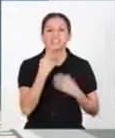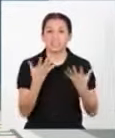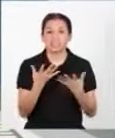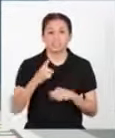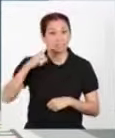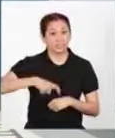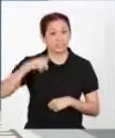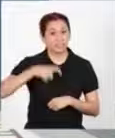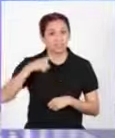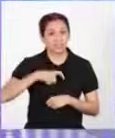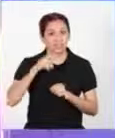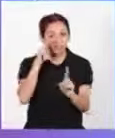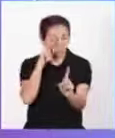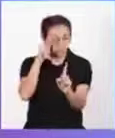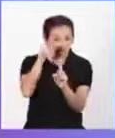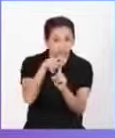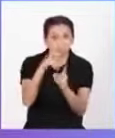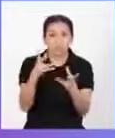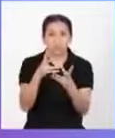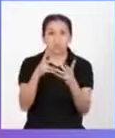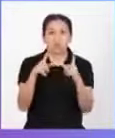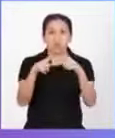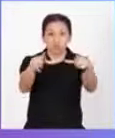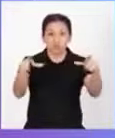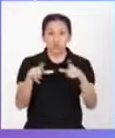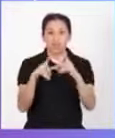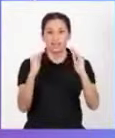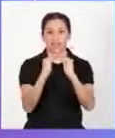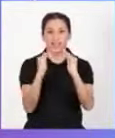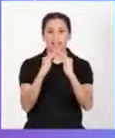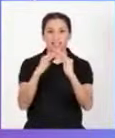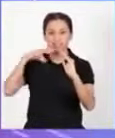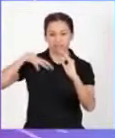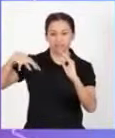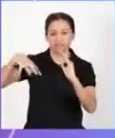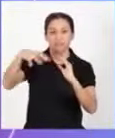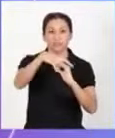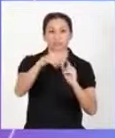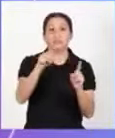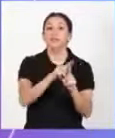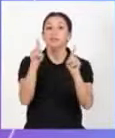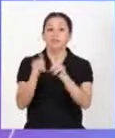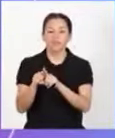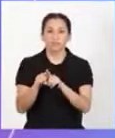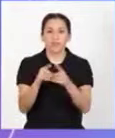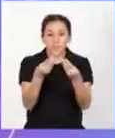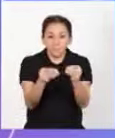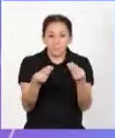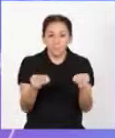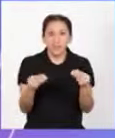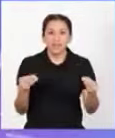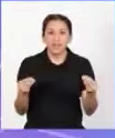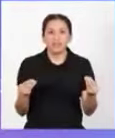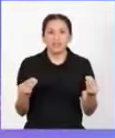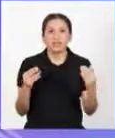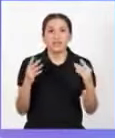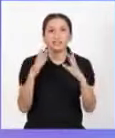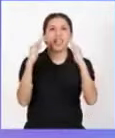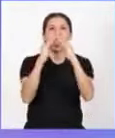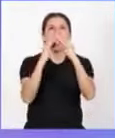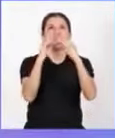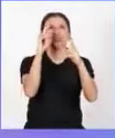Decía que es necesario identificar la ubicación de la casa y además los